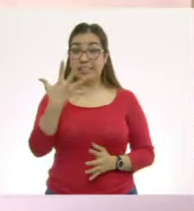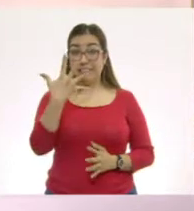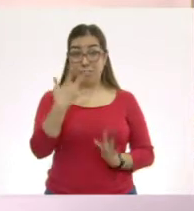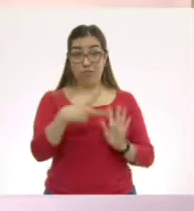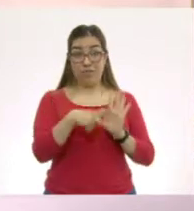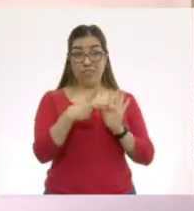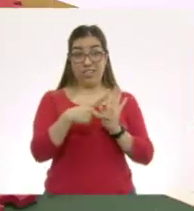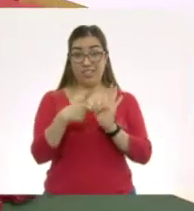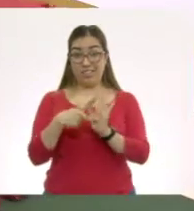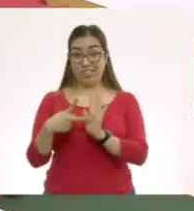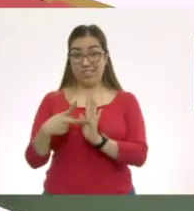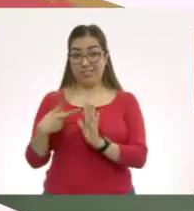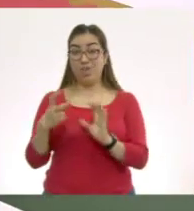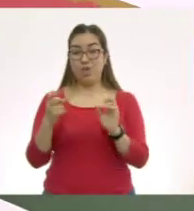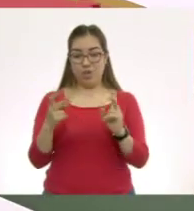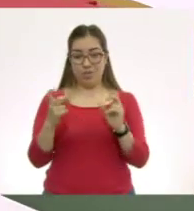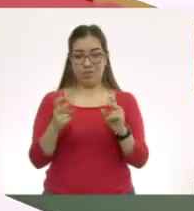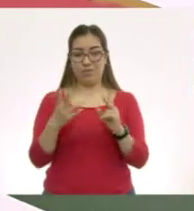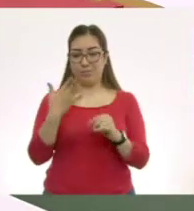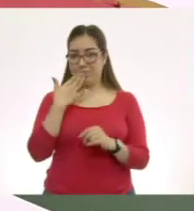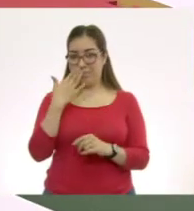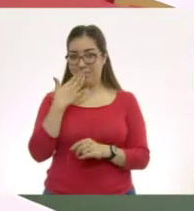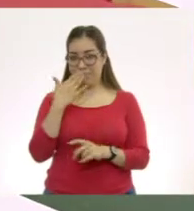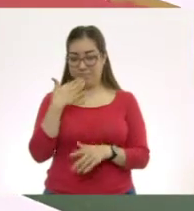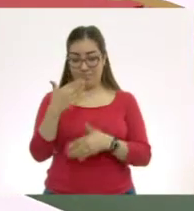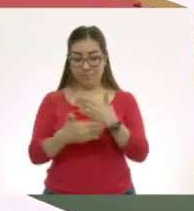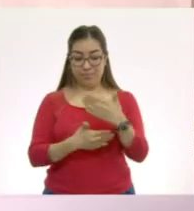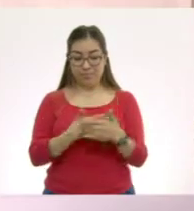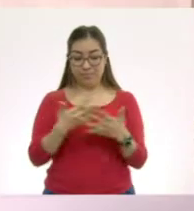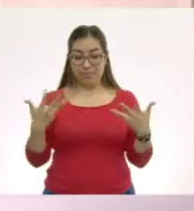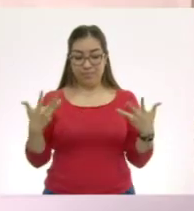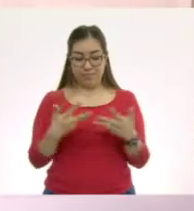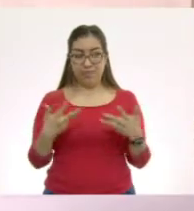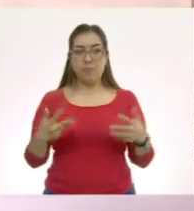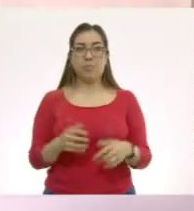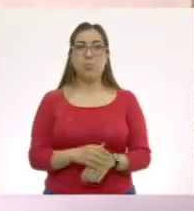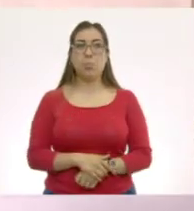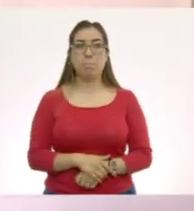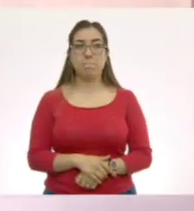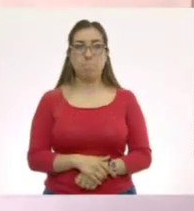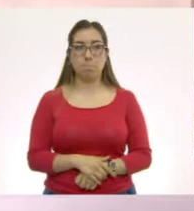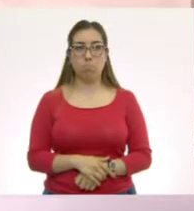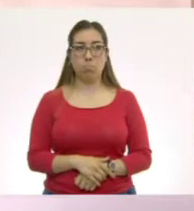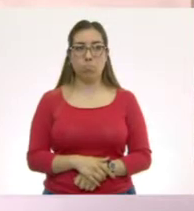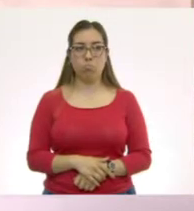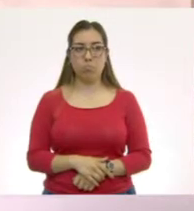¡Cinco veces, cinco maestra! Veces. Entonces, voy a poner